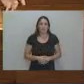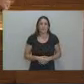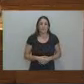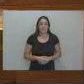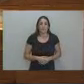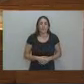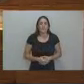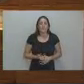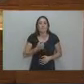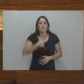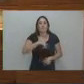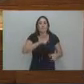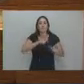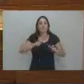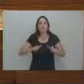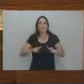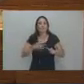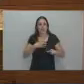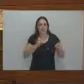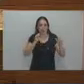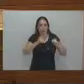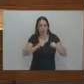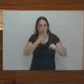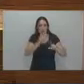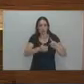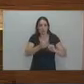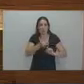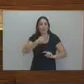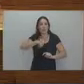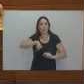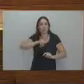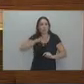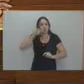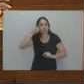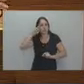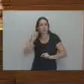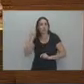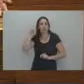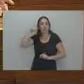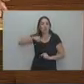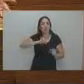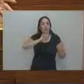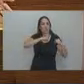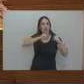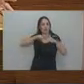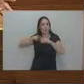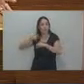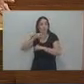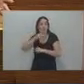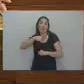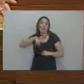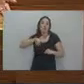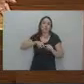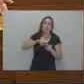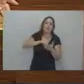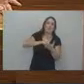Y somos gente capaces de llegar a acuerdos. De hecho, venimos con la mochila y una trayectoria de acuerdos, porque nuestra posición, quizás de debilidad